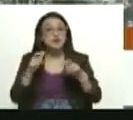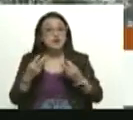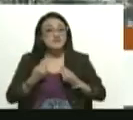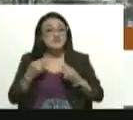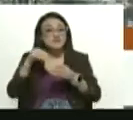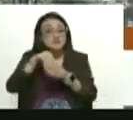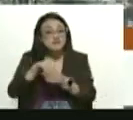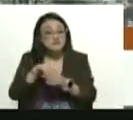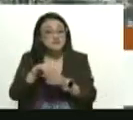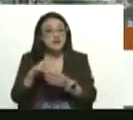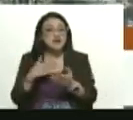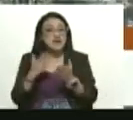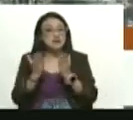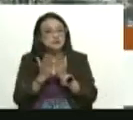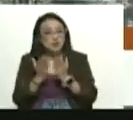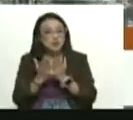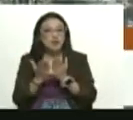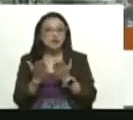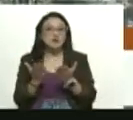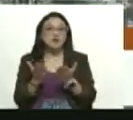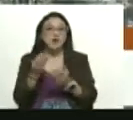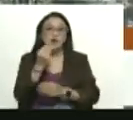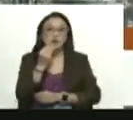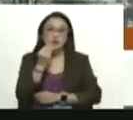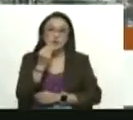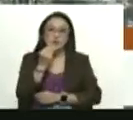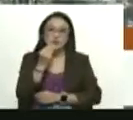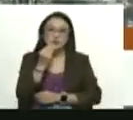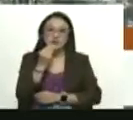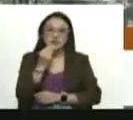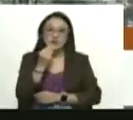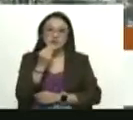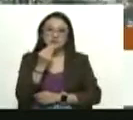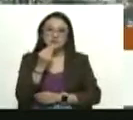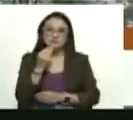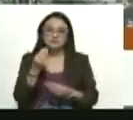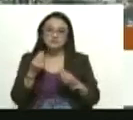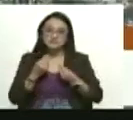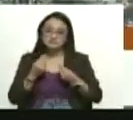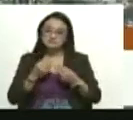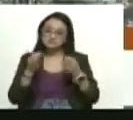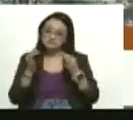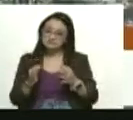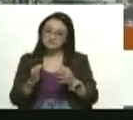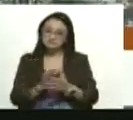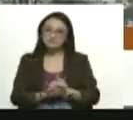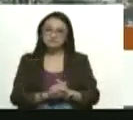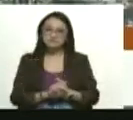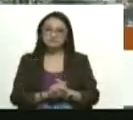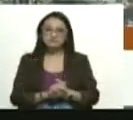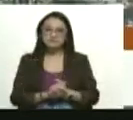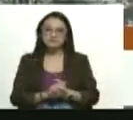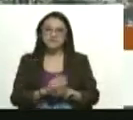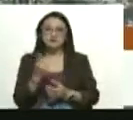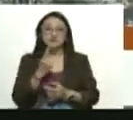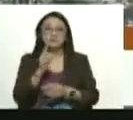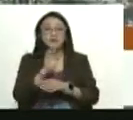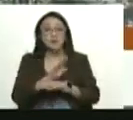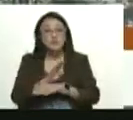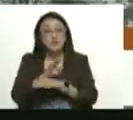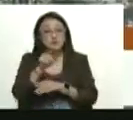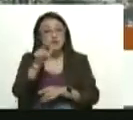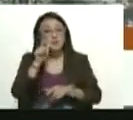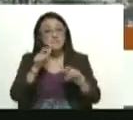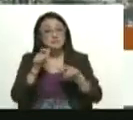y que desea estudiar, comer y vivir decentemente. Solo cuidando a esa